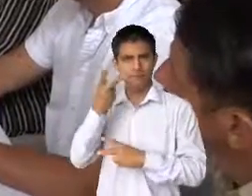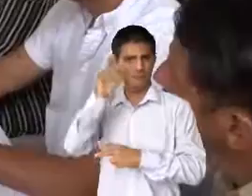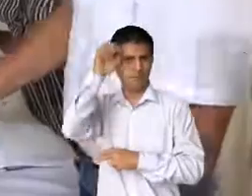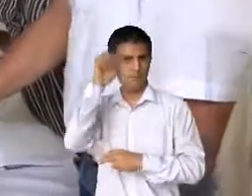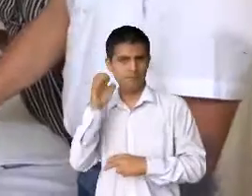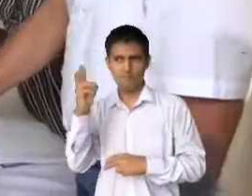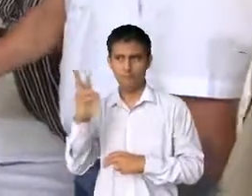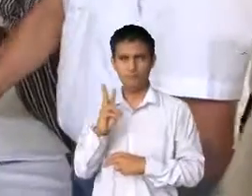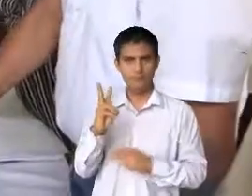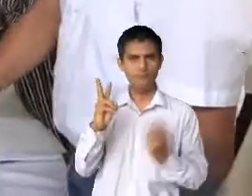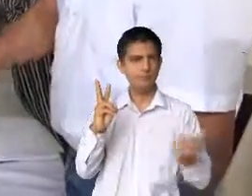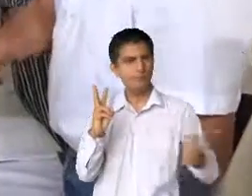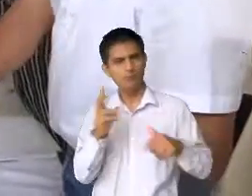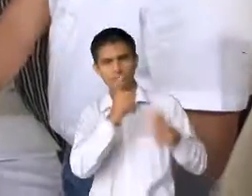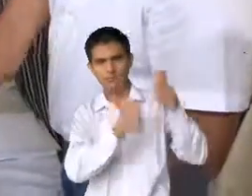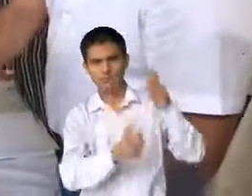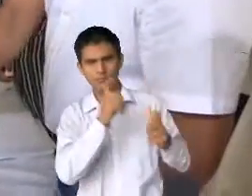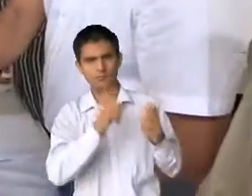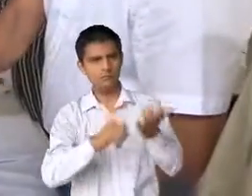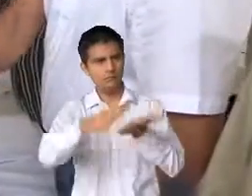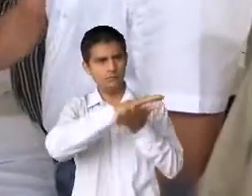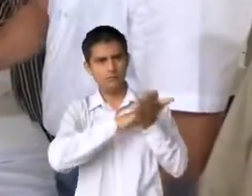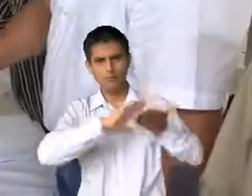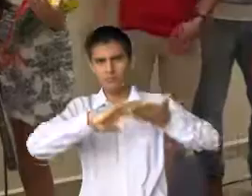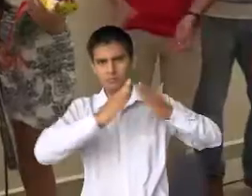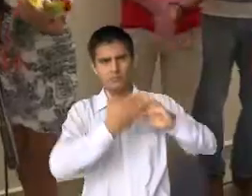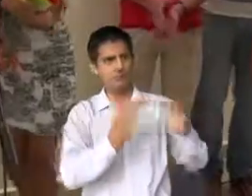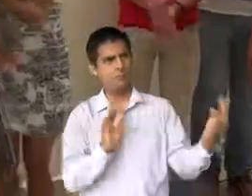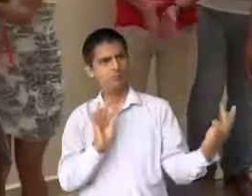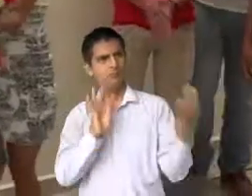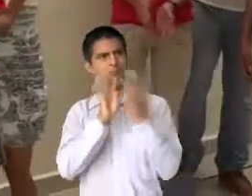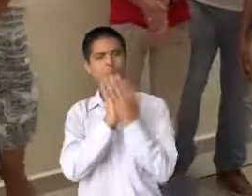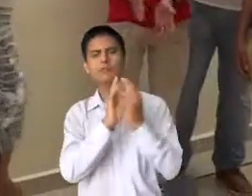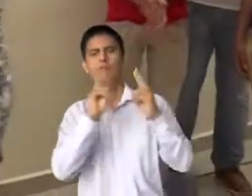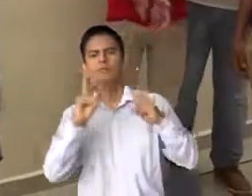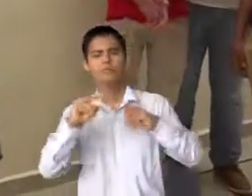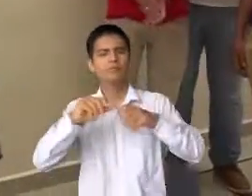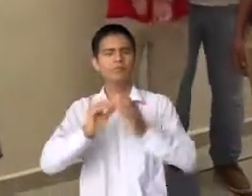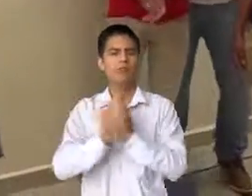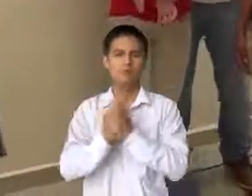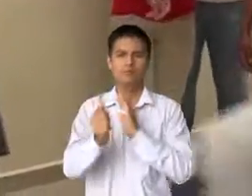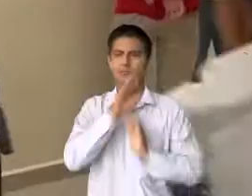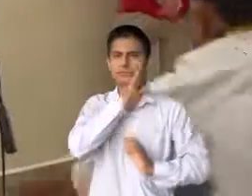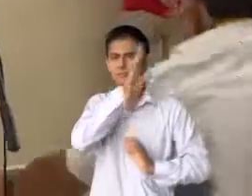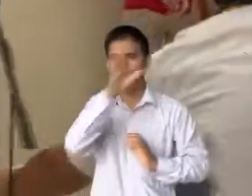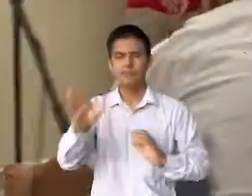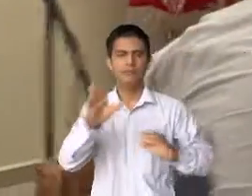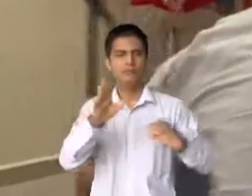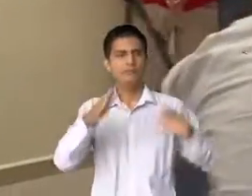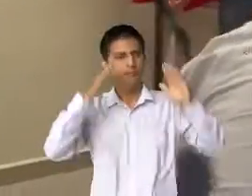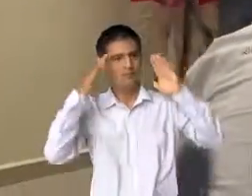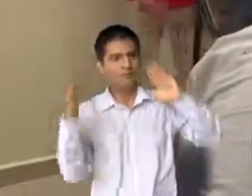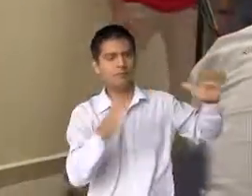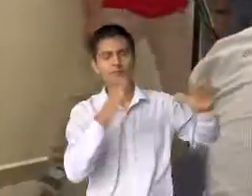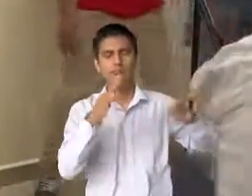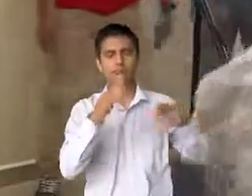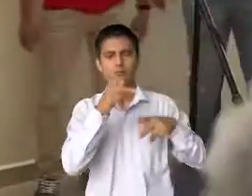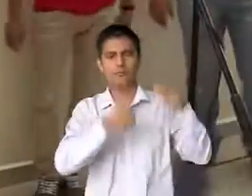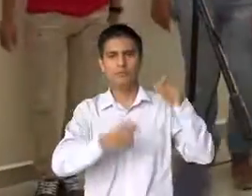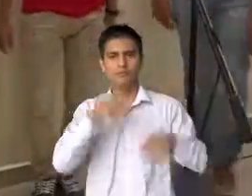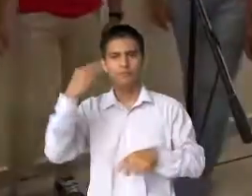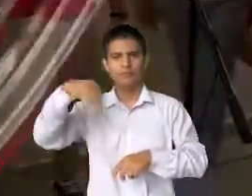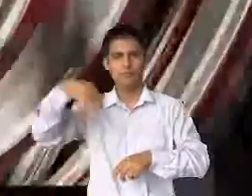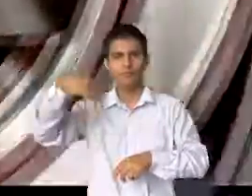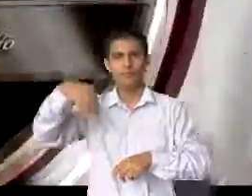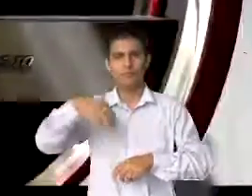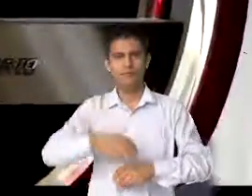Castro, recibieron a dirigentes de barrios y comunidades dentro de la habitual atención al público que se realizan los días